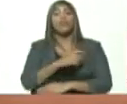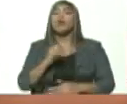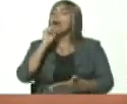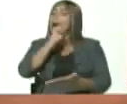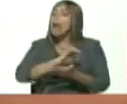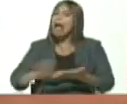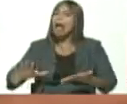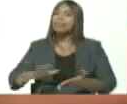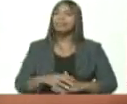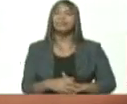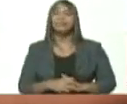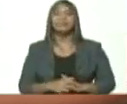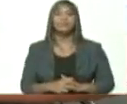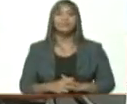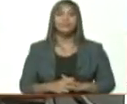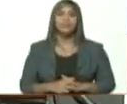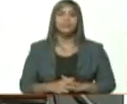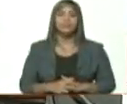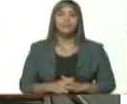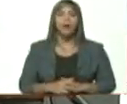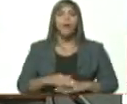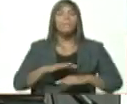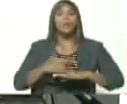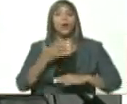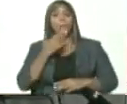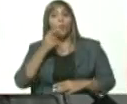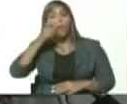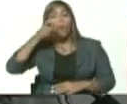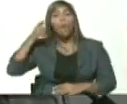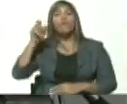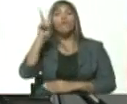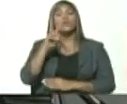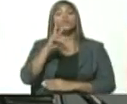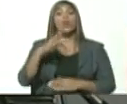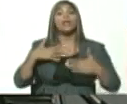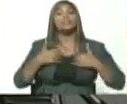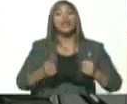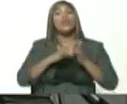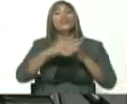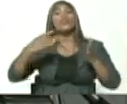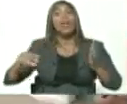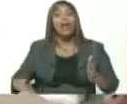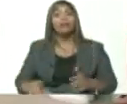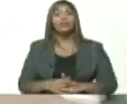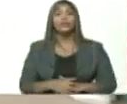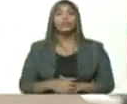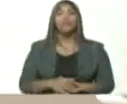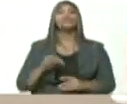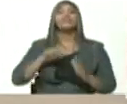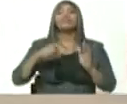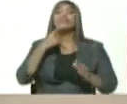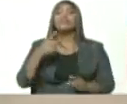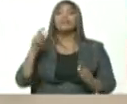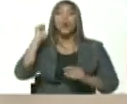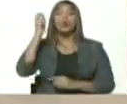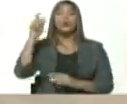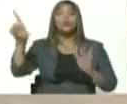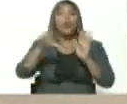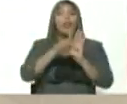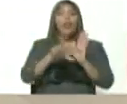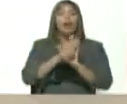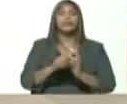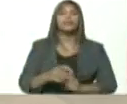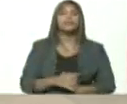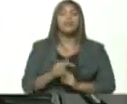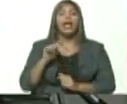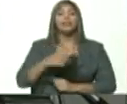absolutamente gratuitas, porque para el pueblo venezolano la salud es un derecho consagrado en su constitución, por lo que estas